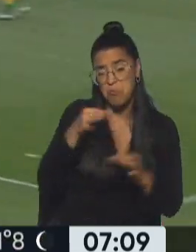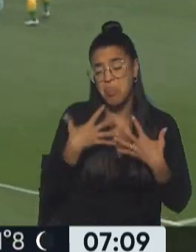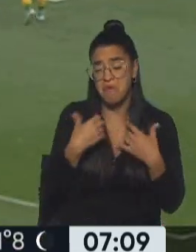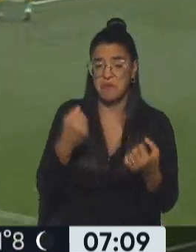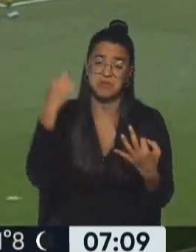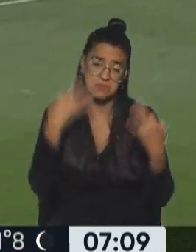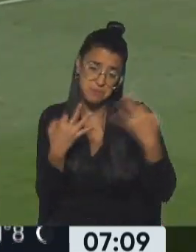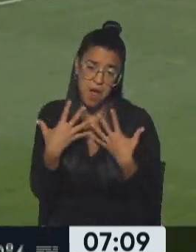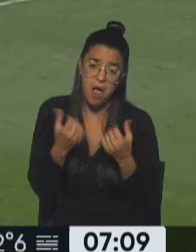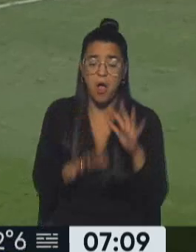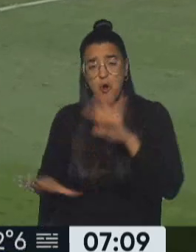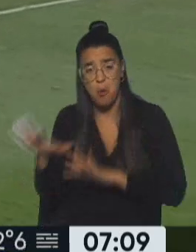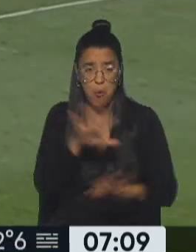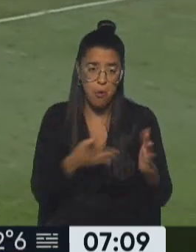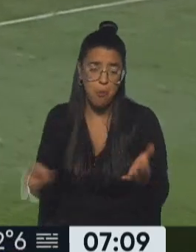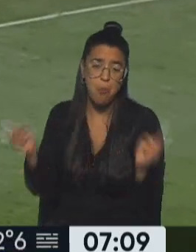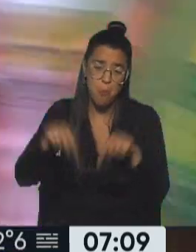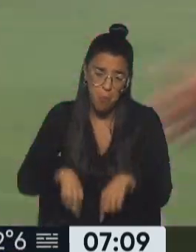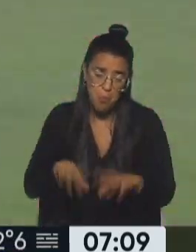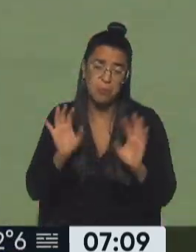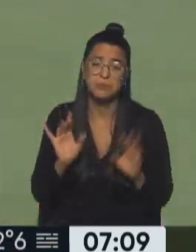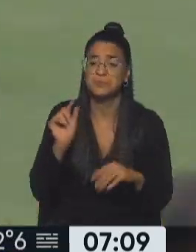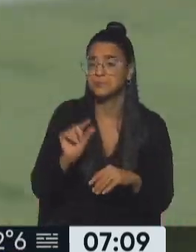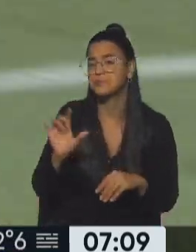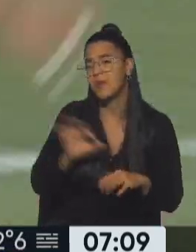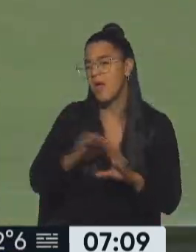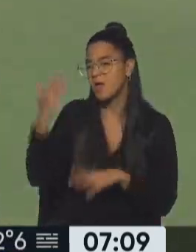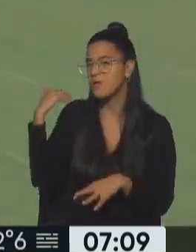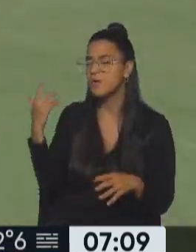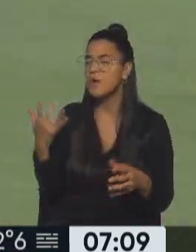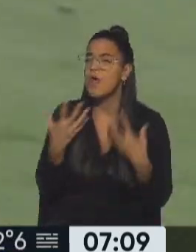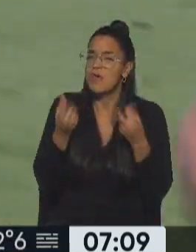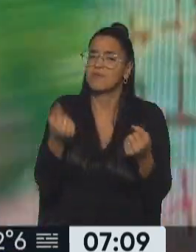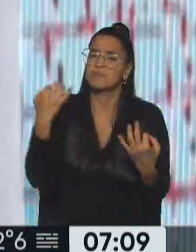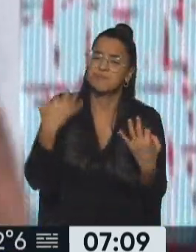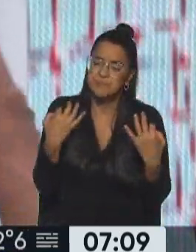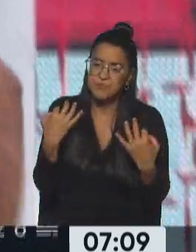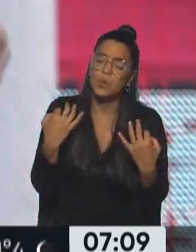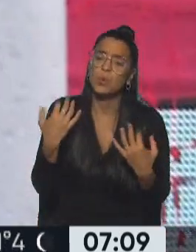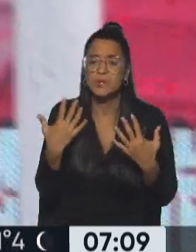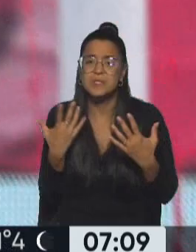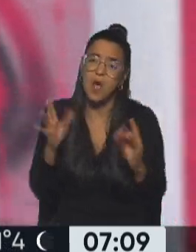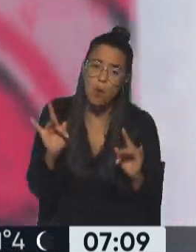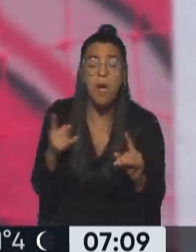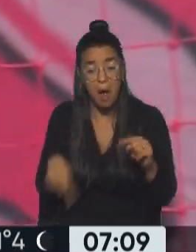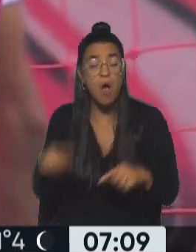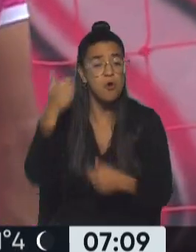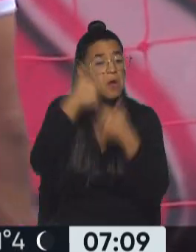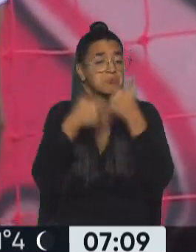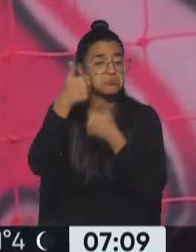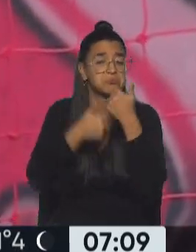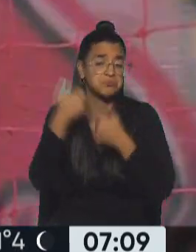es verdad, digamos... No arrancó bien el año. Hace un par de años raro que Defensa no esté peleando porque... Bueno, está peleando. Y ahora se metió en la pelea de